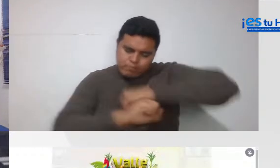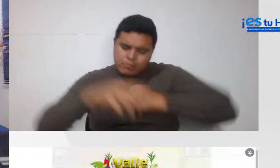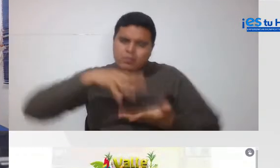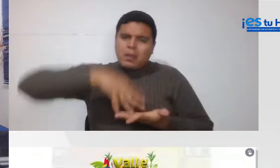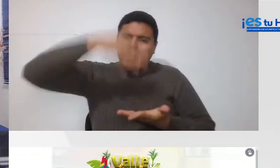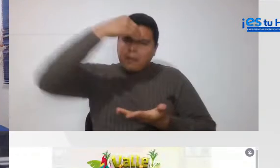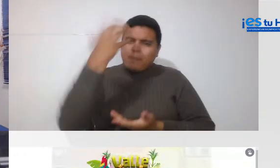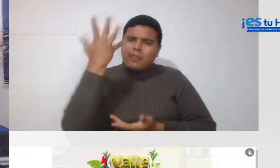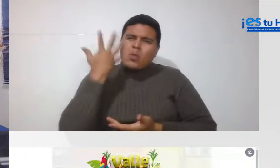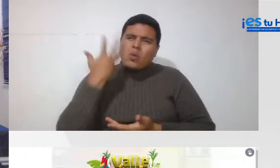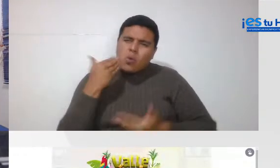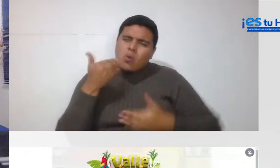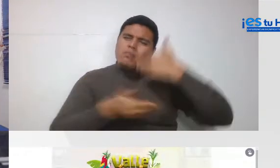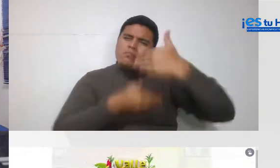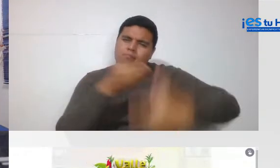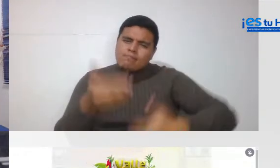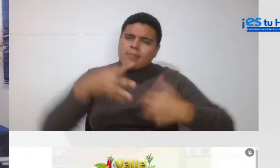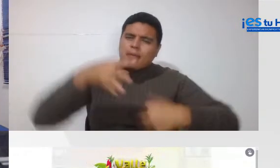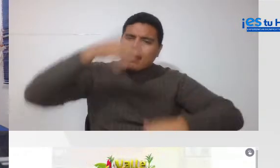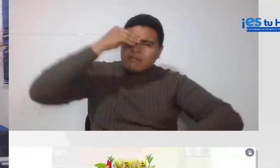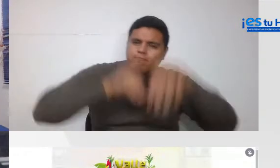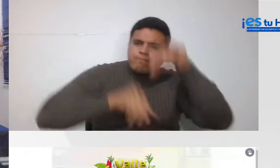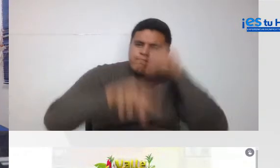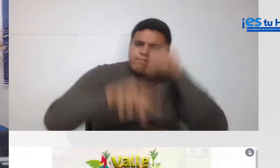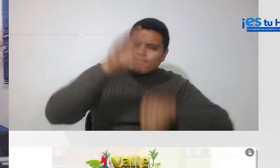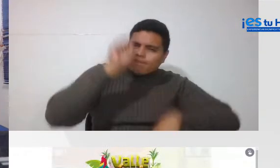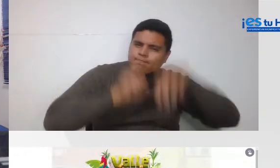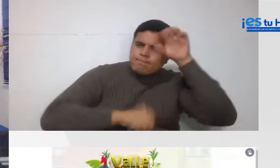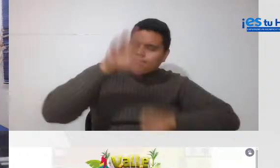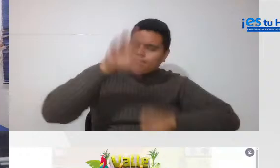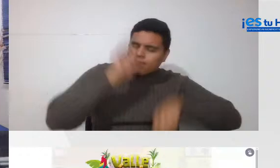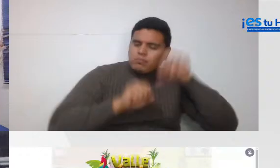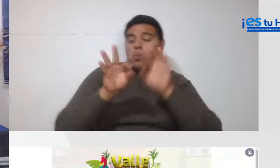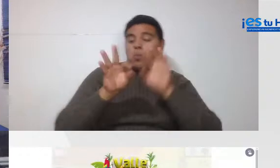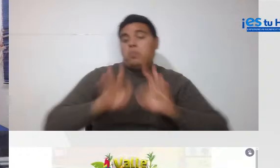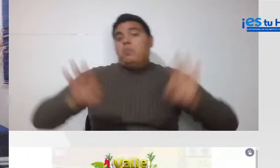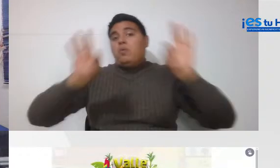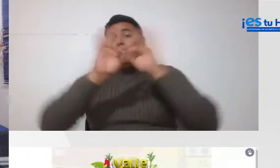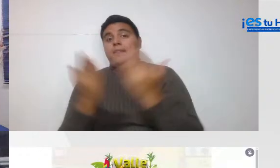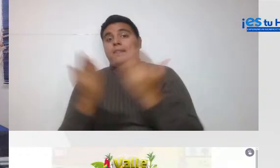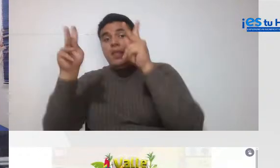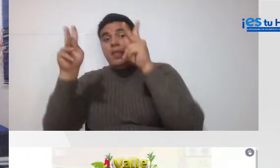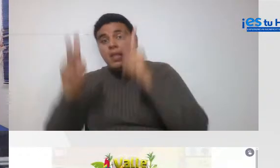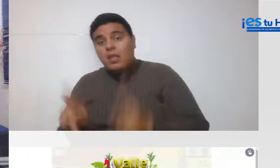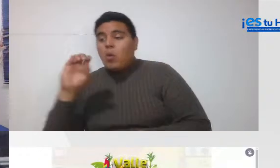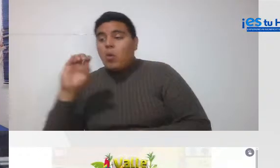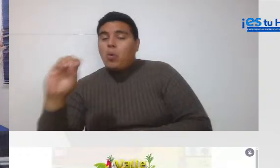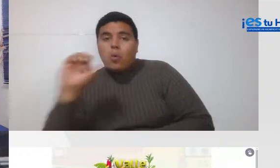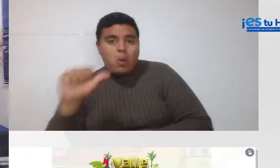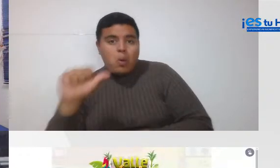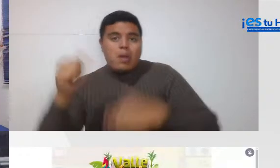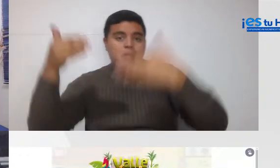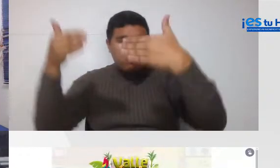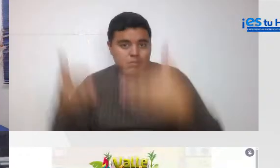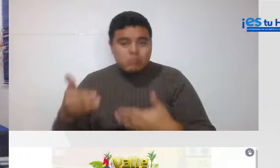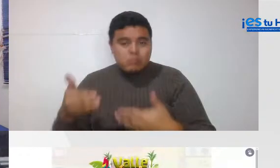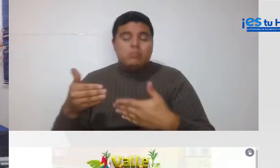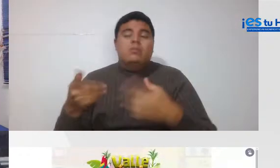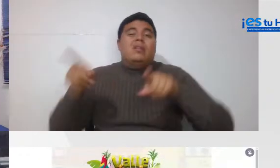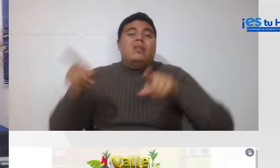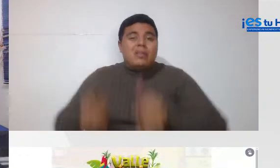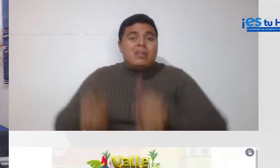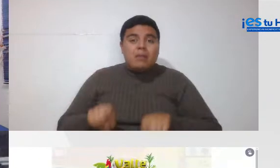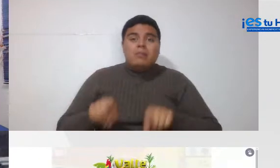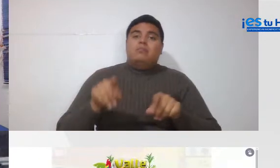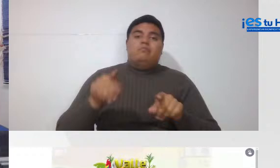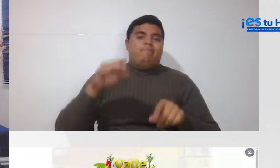conociendo y que son tan importantes, no solamente para los estudiantes, los niños y niñas con discapacidad o capacidad o talentos